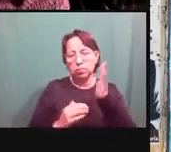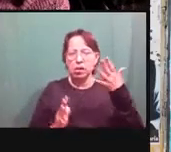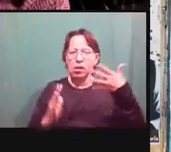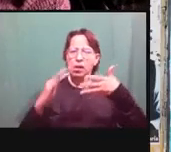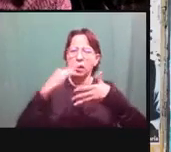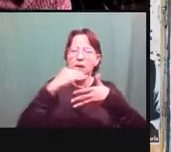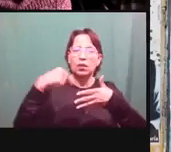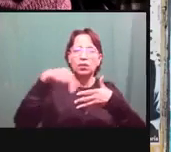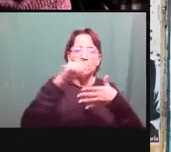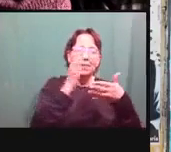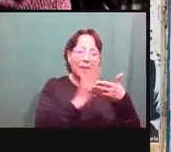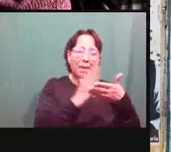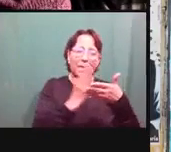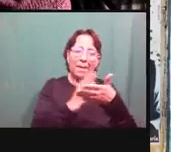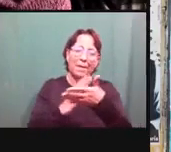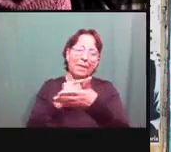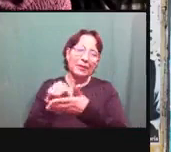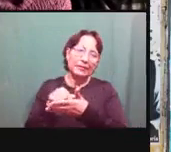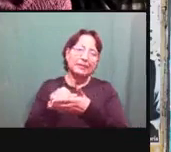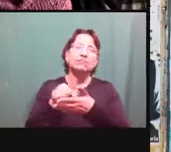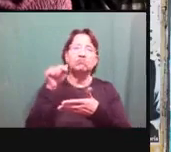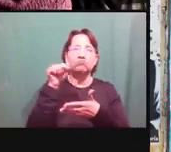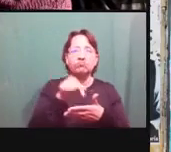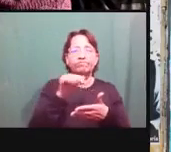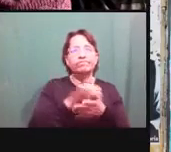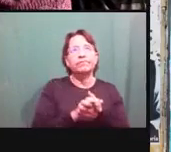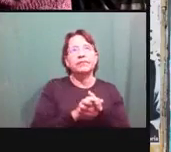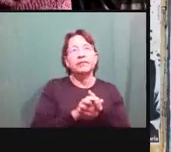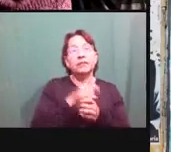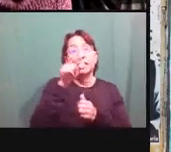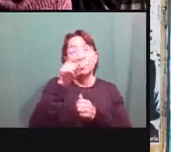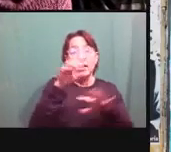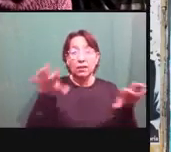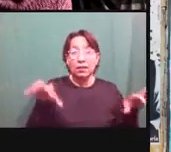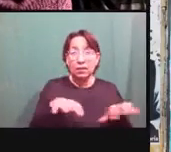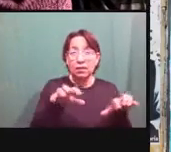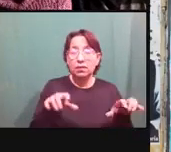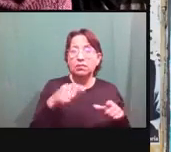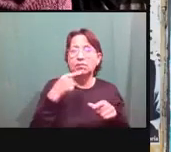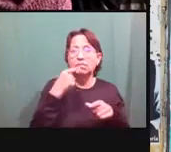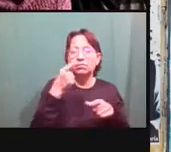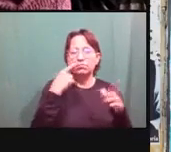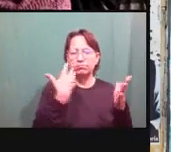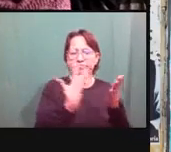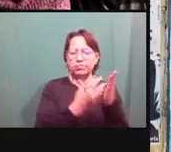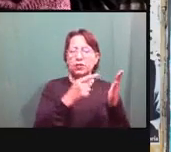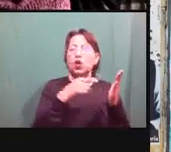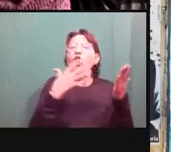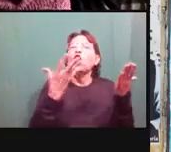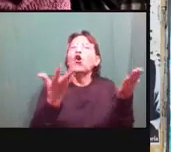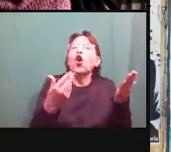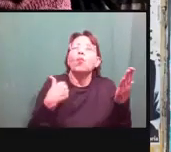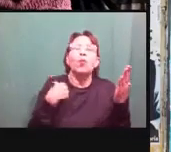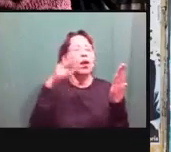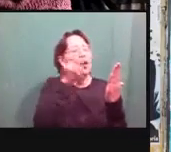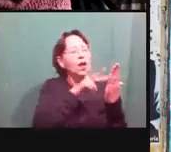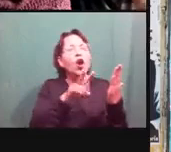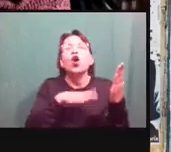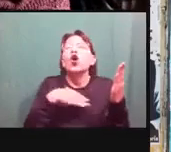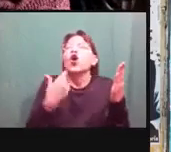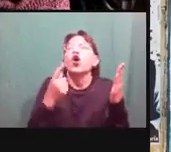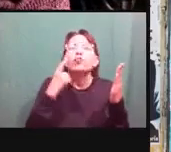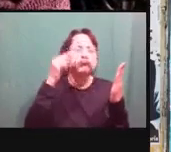los capítulos. Entonces, este ejercicio también nos hizo hincapié en cómo leemos, cómo investigamos